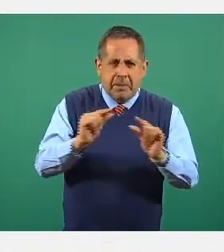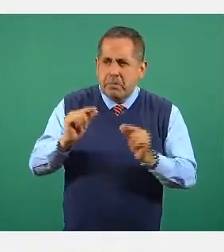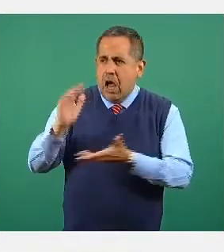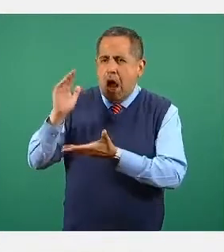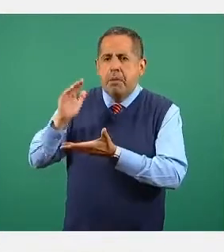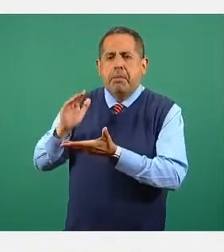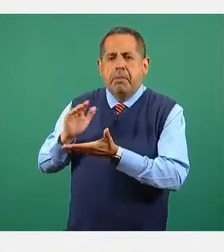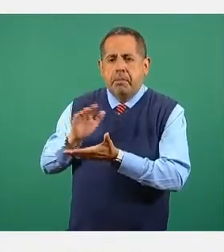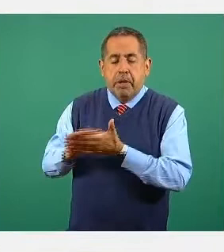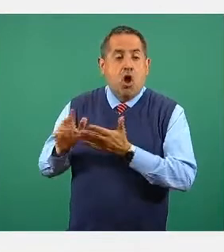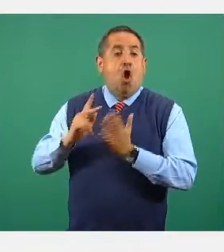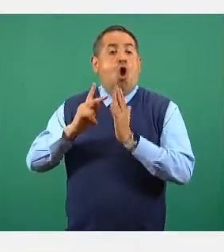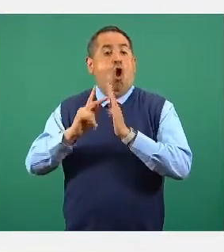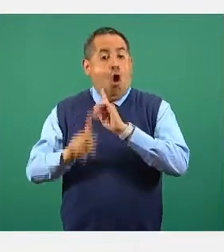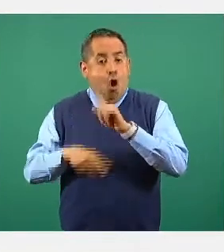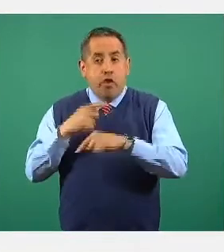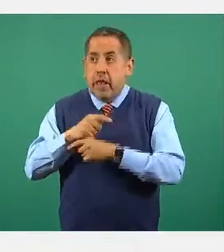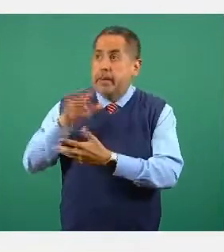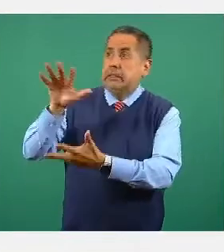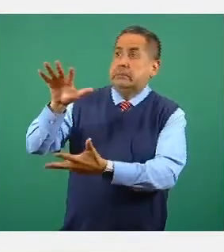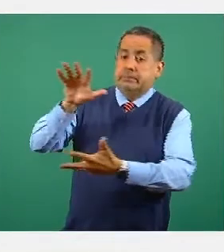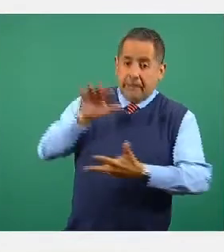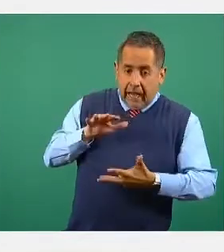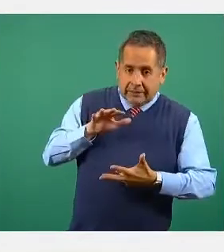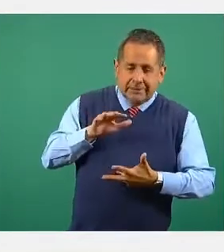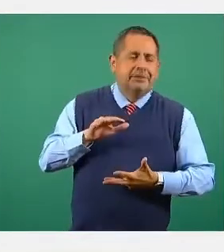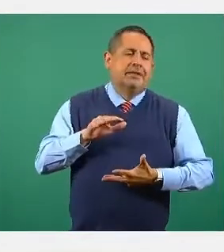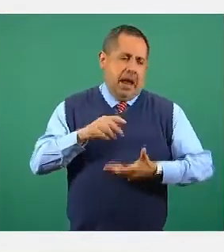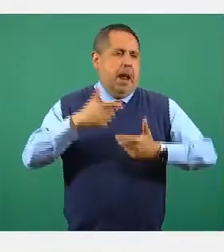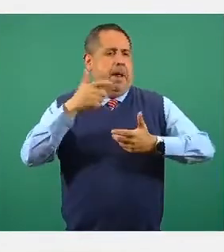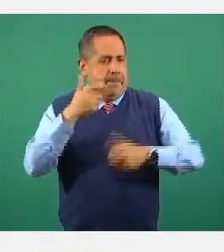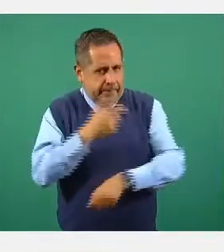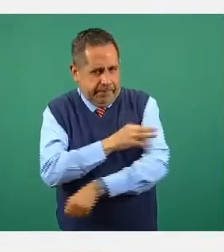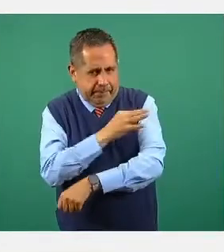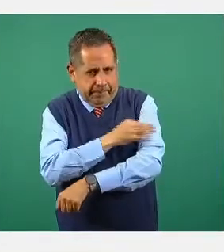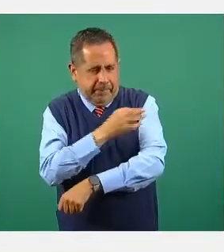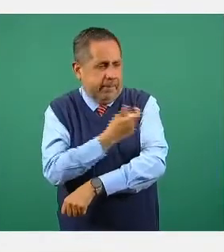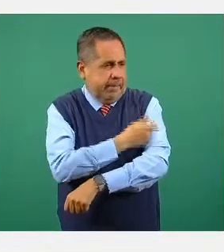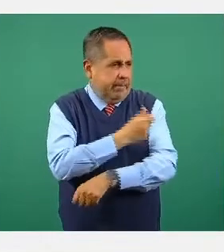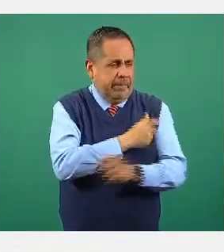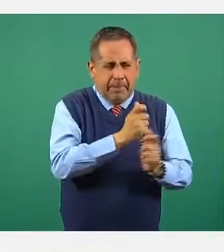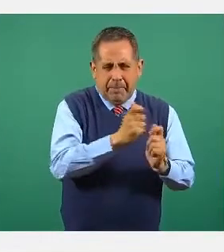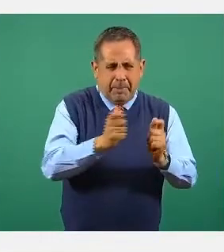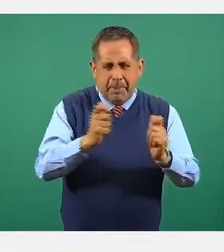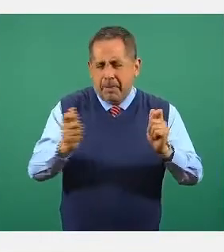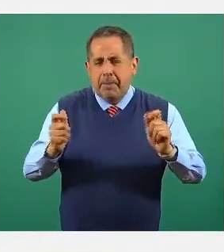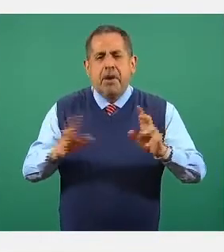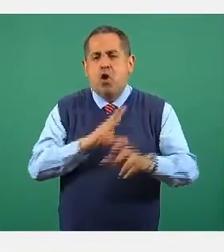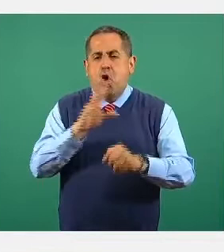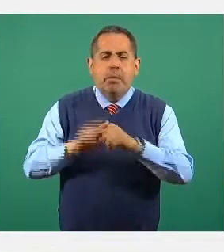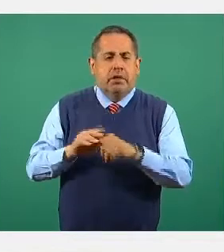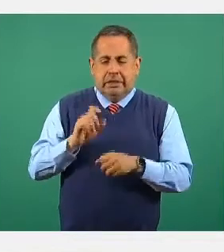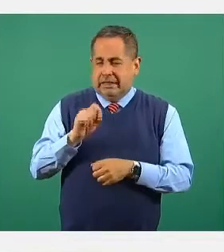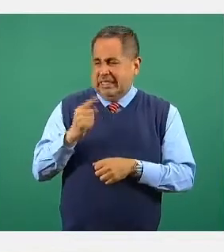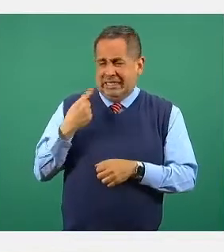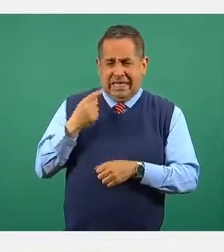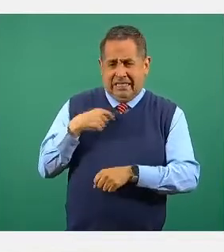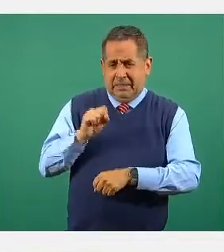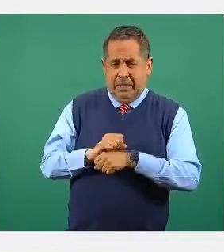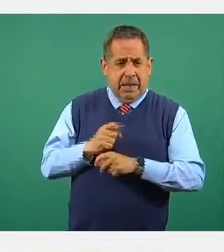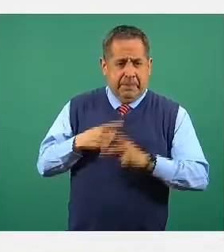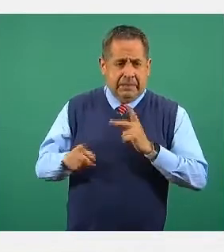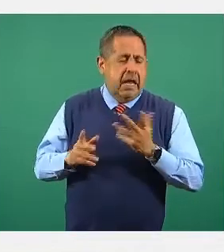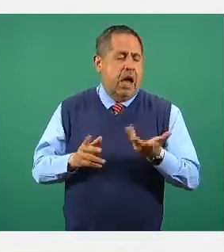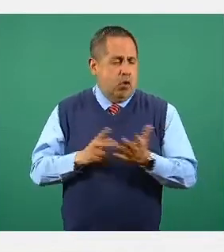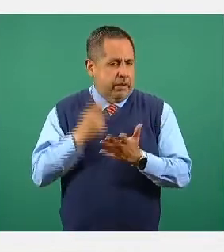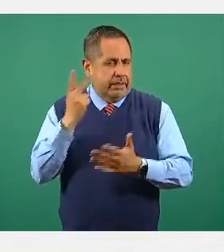posteriores, y luego inicia nuevamente un crecimiento que tiene que ver precisamente con la implementación de las dosis que llegaron esta semana y